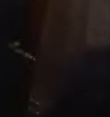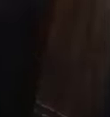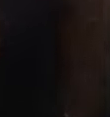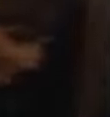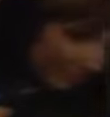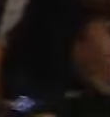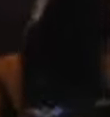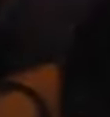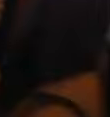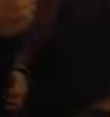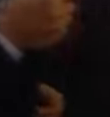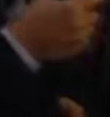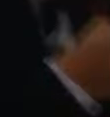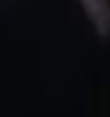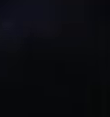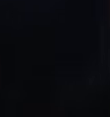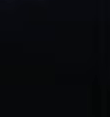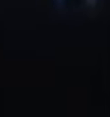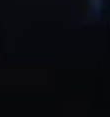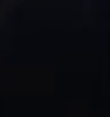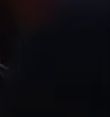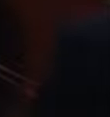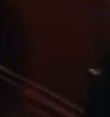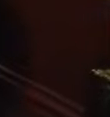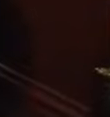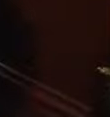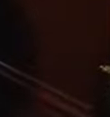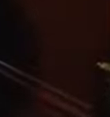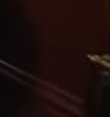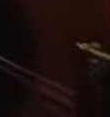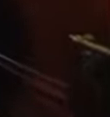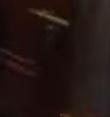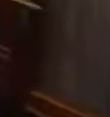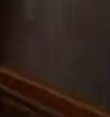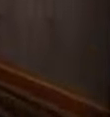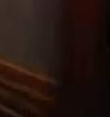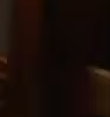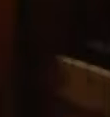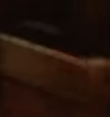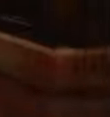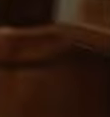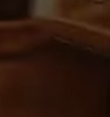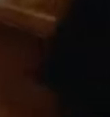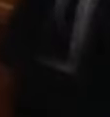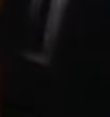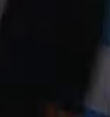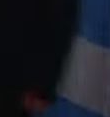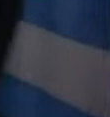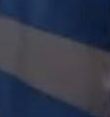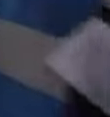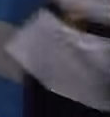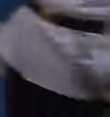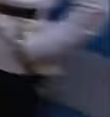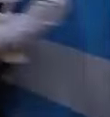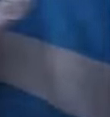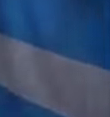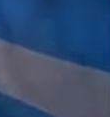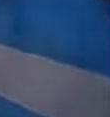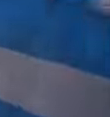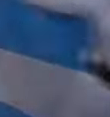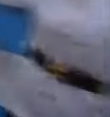A través del saludo de honor de los granaderos a caballo general don José de San Martín, Continúa su traslado